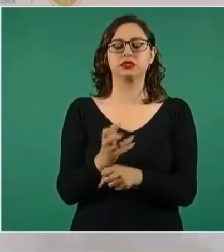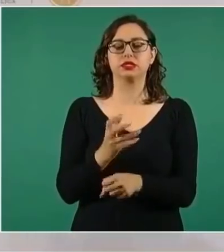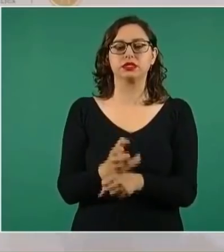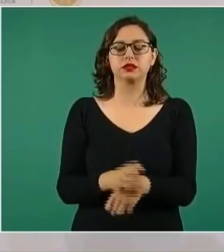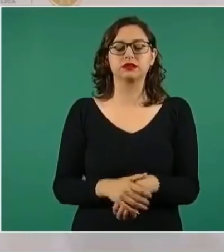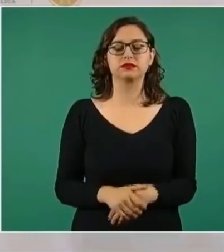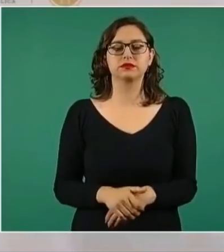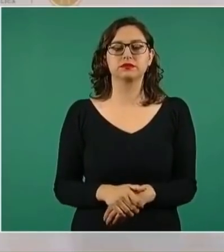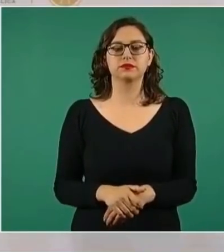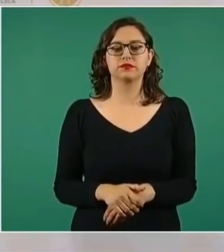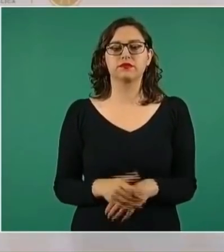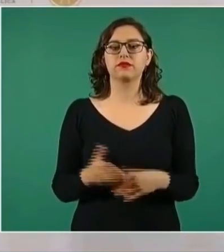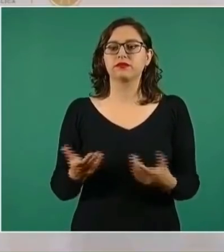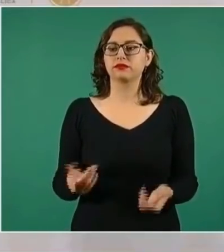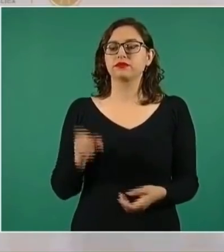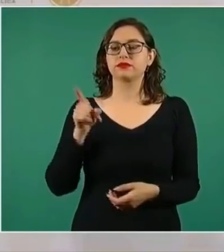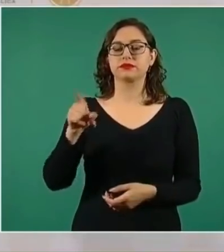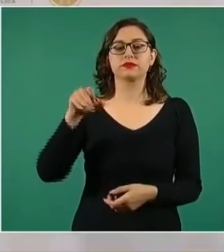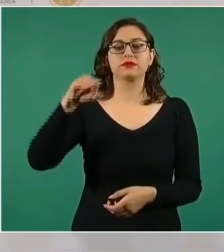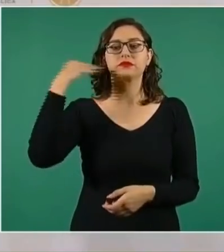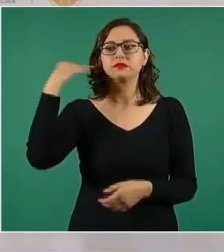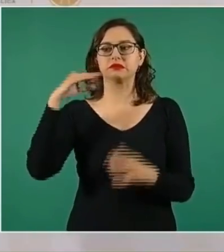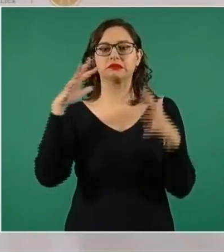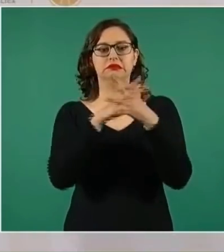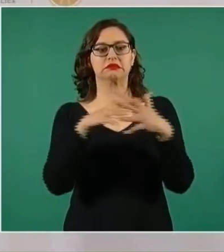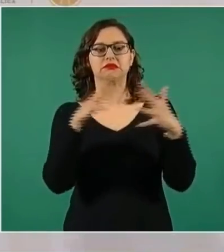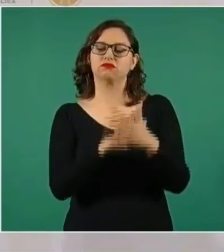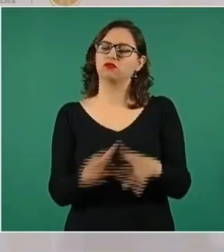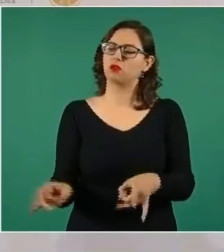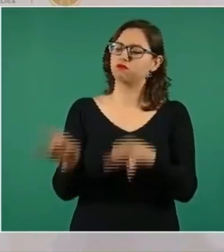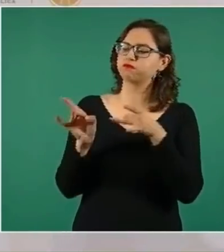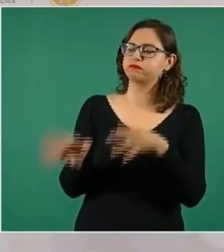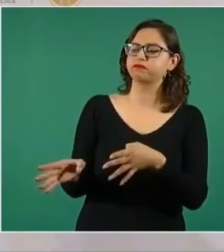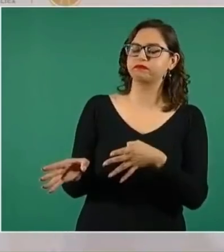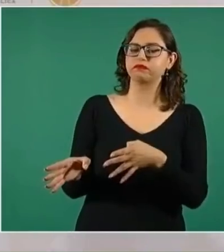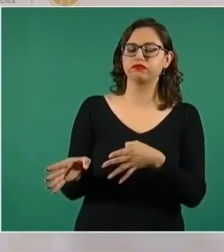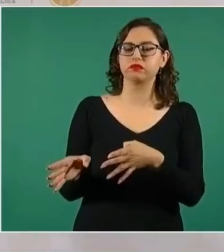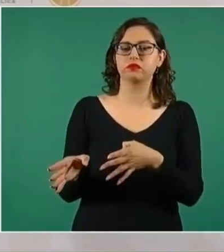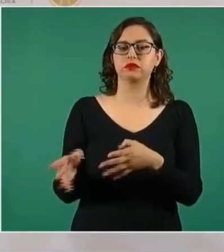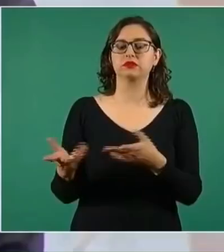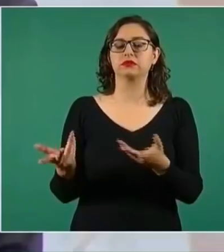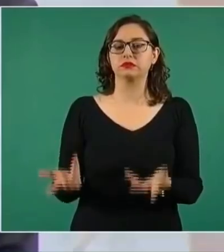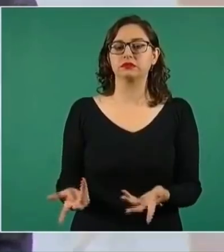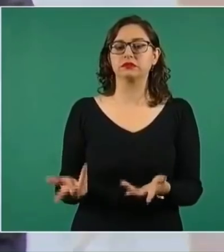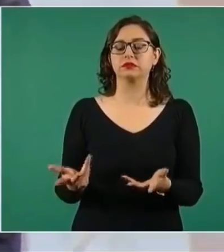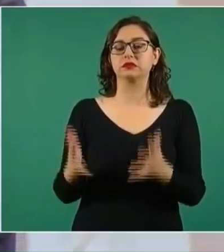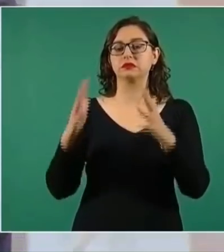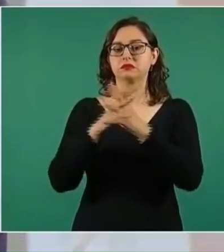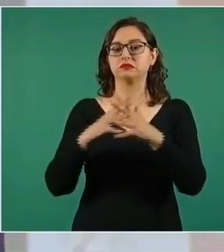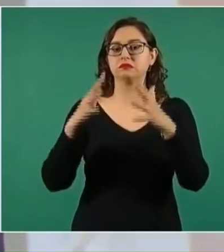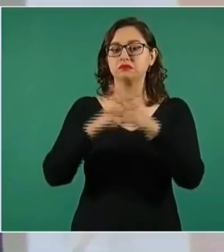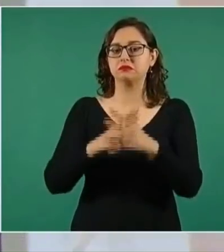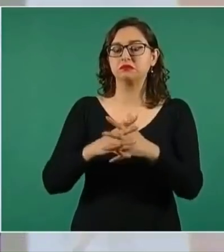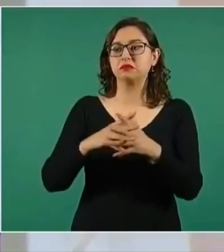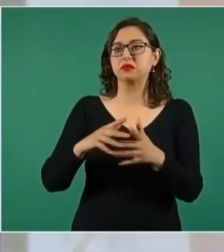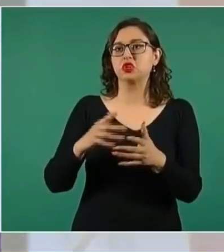derrota en Tacuba, en la serie de batalla de la Noche Triste o de la